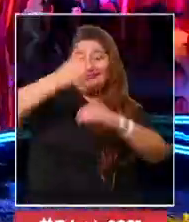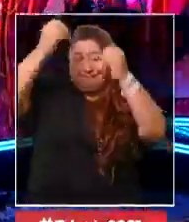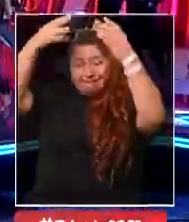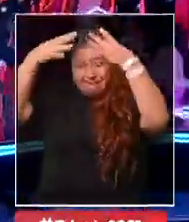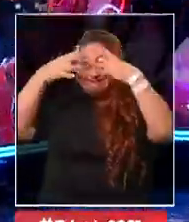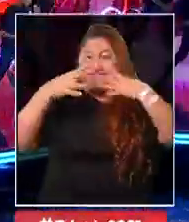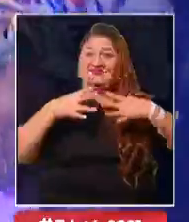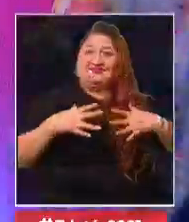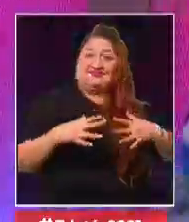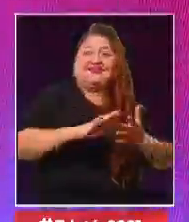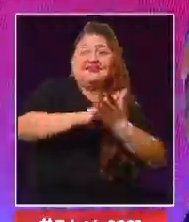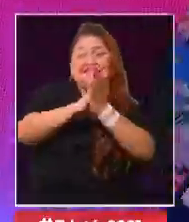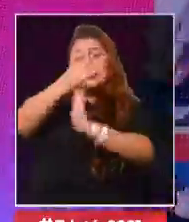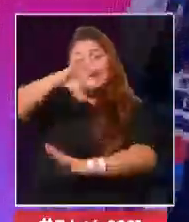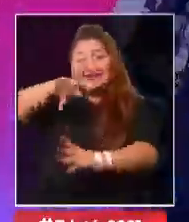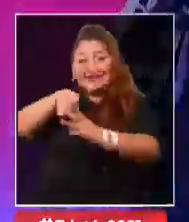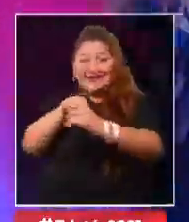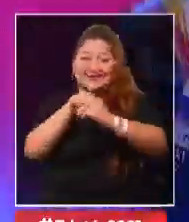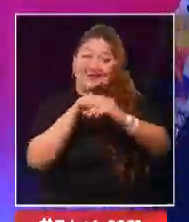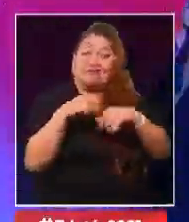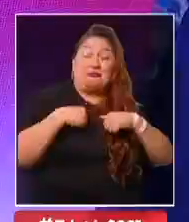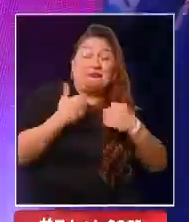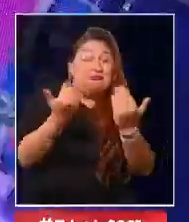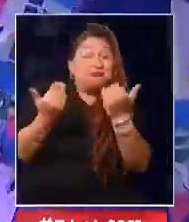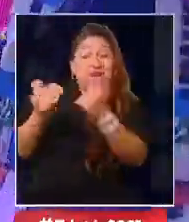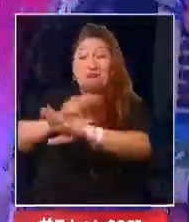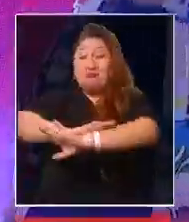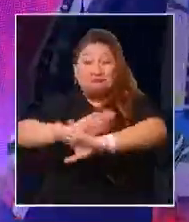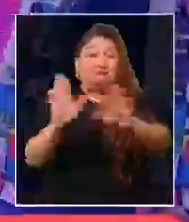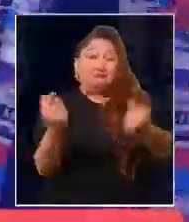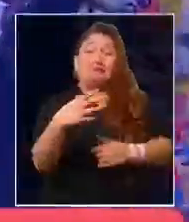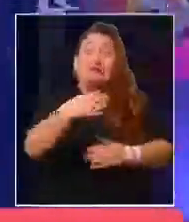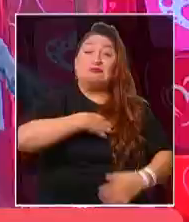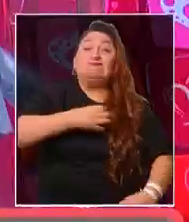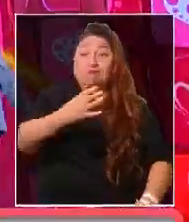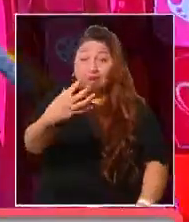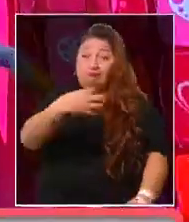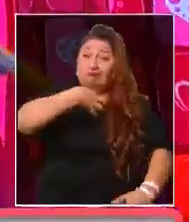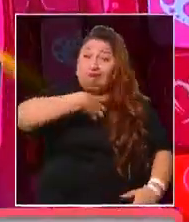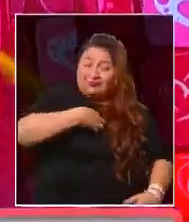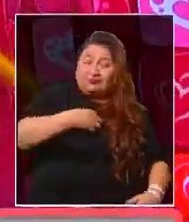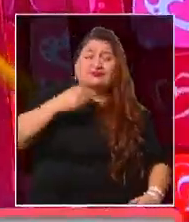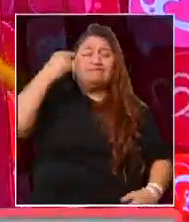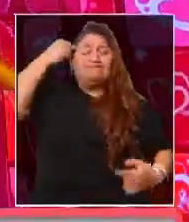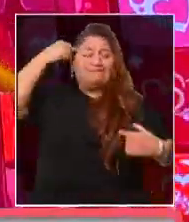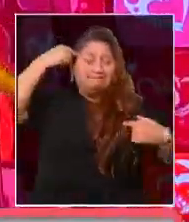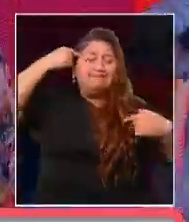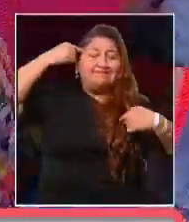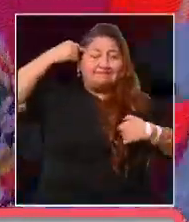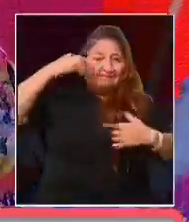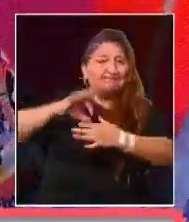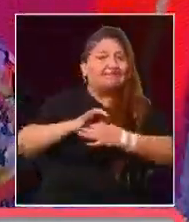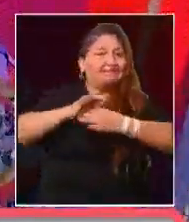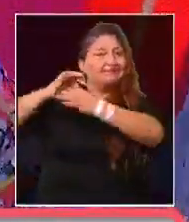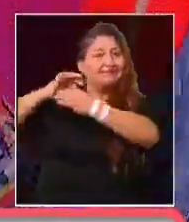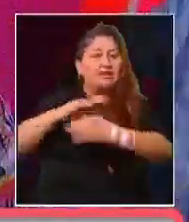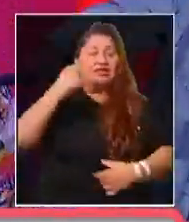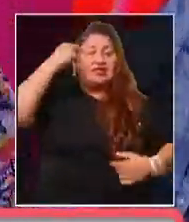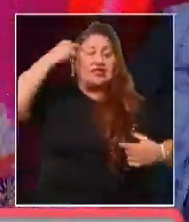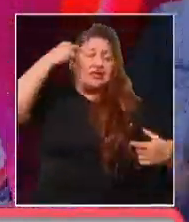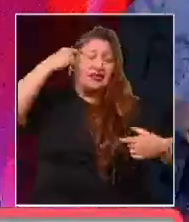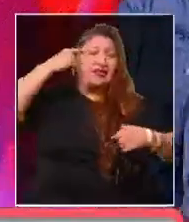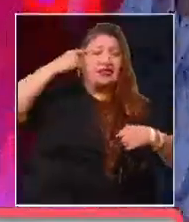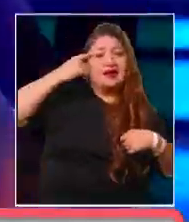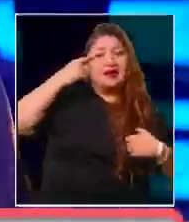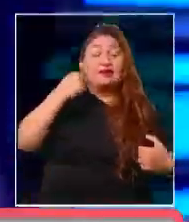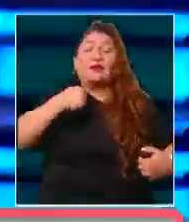agradecido. Tanta inclusión sin haberla pedido. Solo ponte en mi lugar, a ver si te hace sentido. ¡Yeah! A ver si te hace sentido. Por